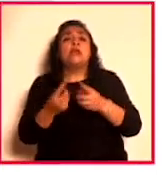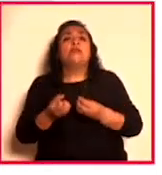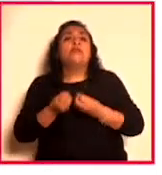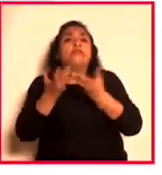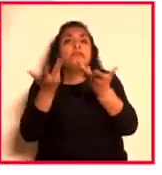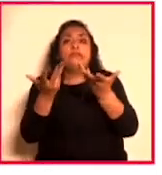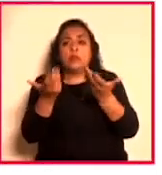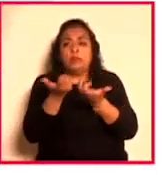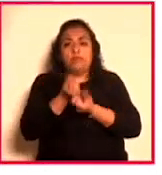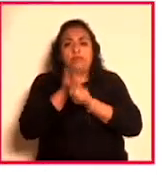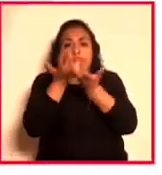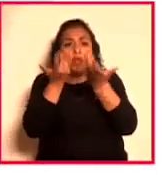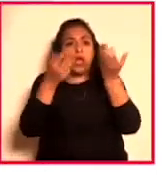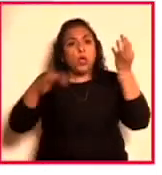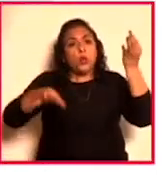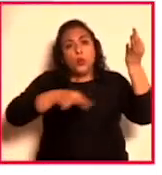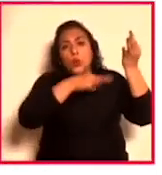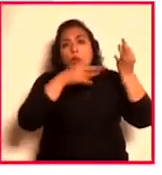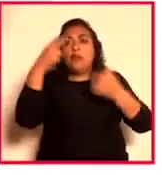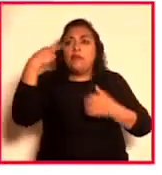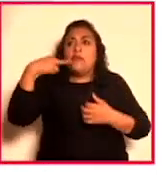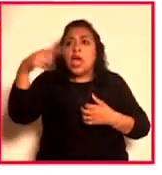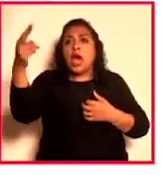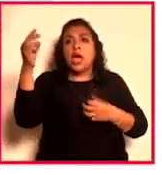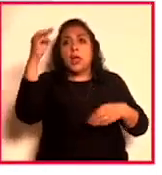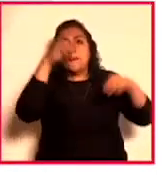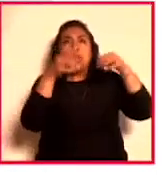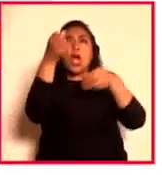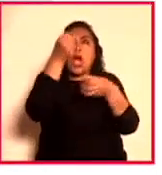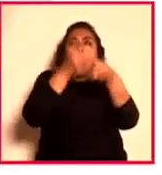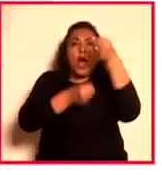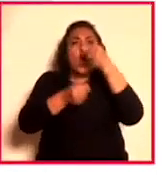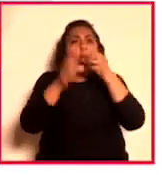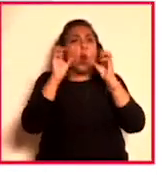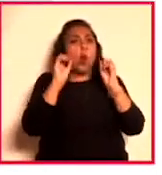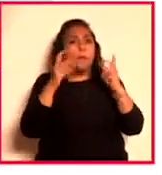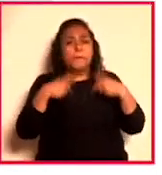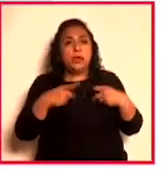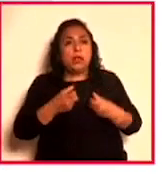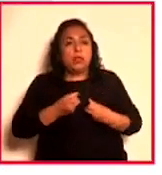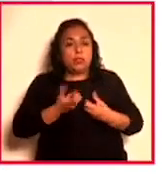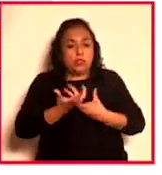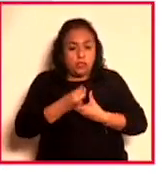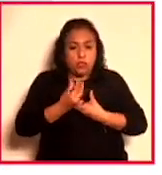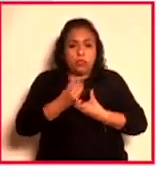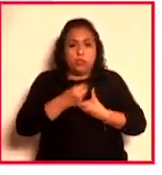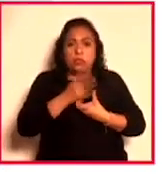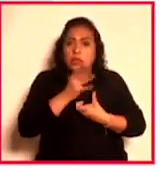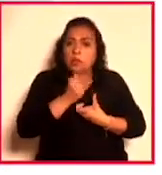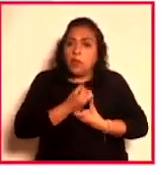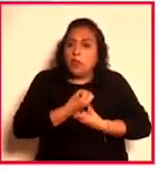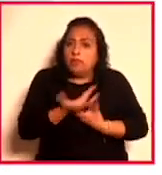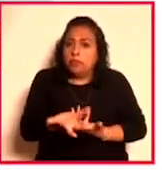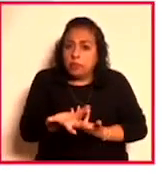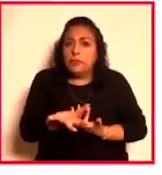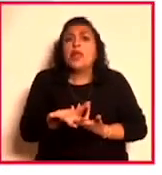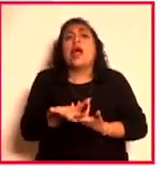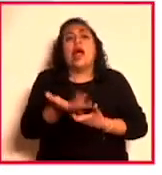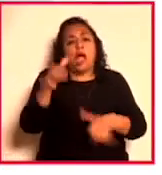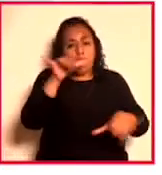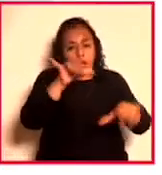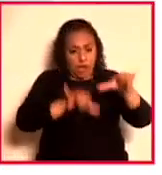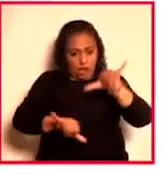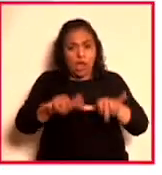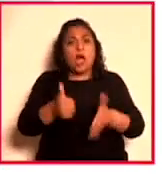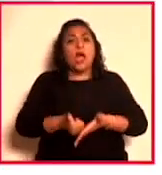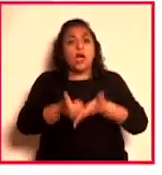o viajando o escalando montañas, y hay personas que no logran liberarla. Bueno, hay sustancias que te ayudan a liberarla,